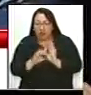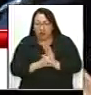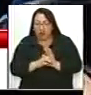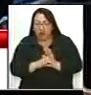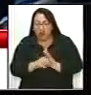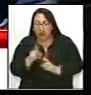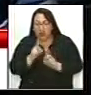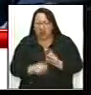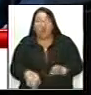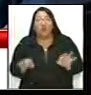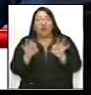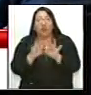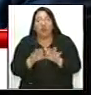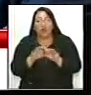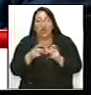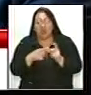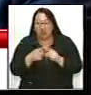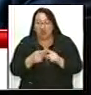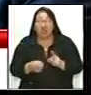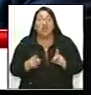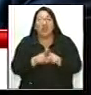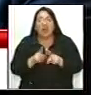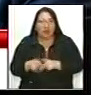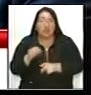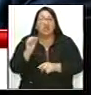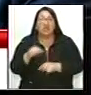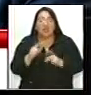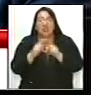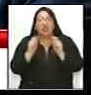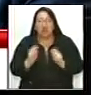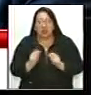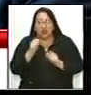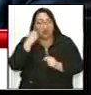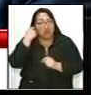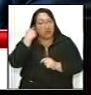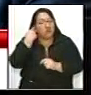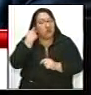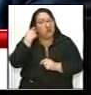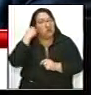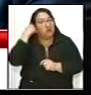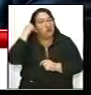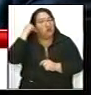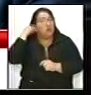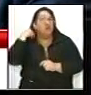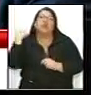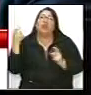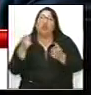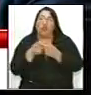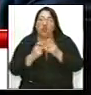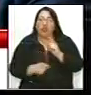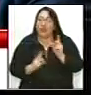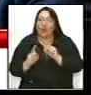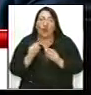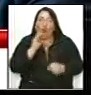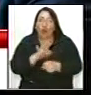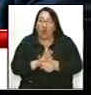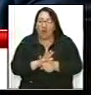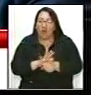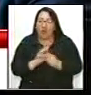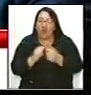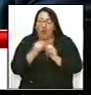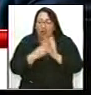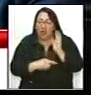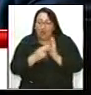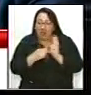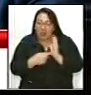Es algo importantísimo. Entonces, incluso si el Tribunal, si el Congreso no cumple con la reglamentación, como es algo